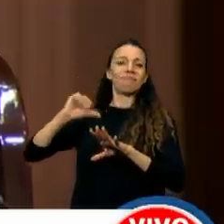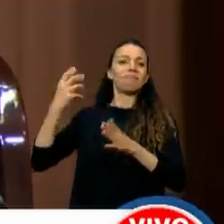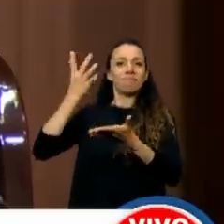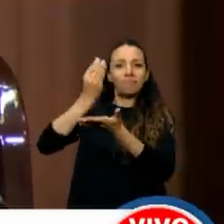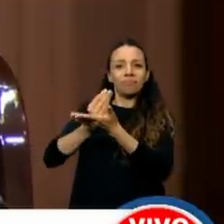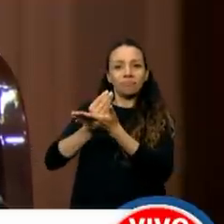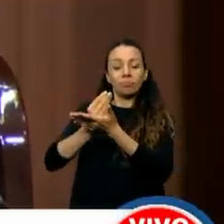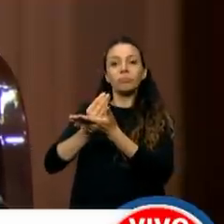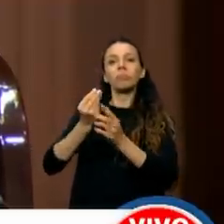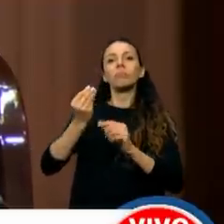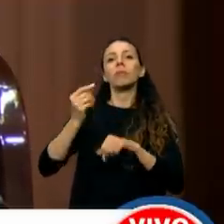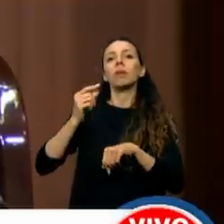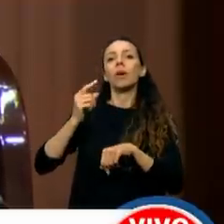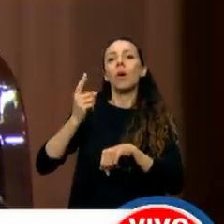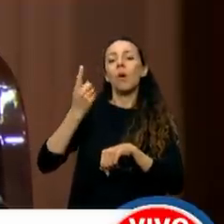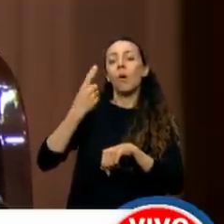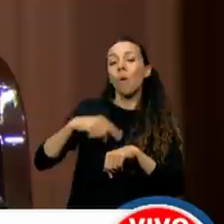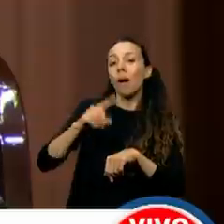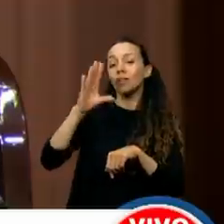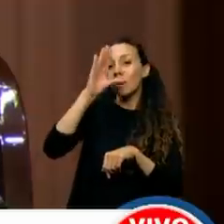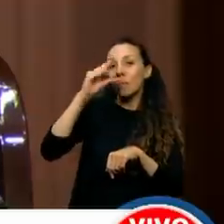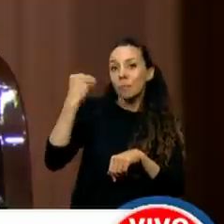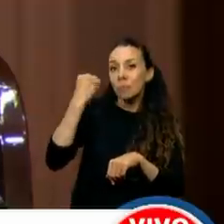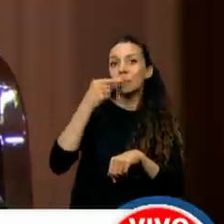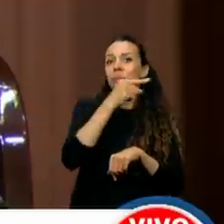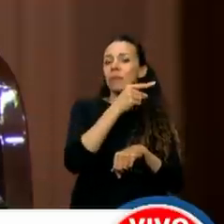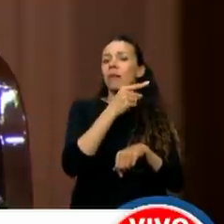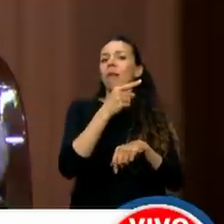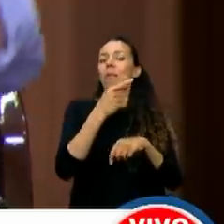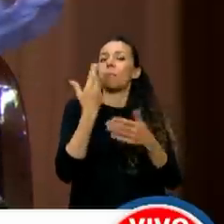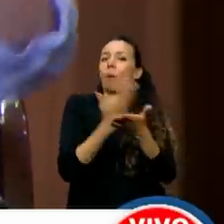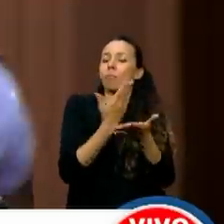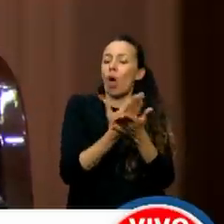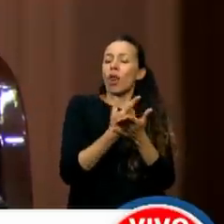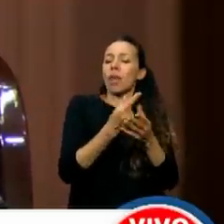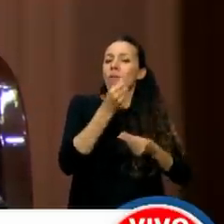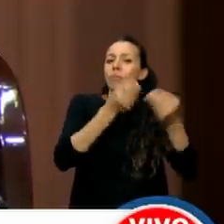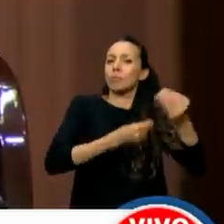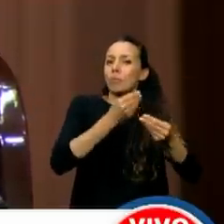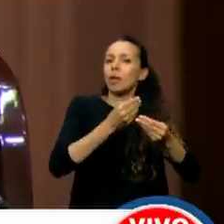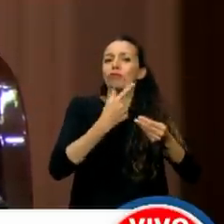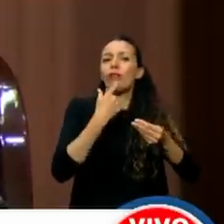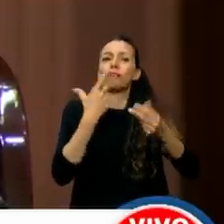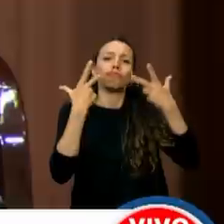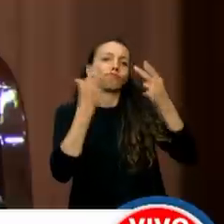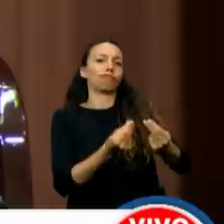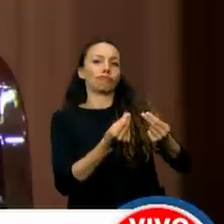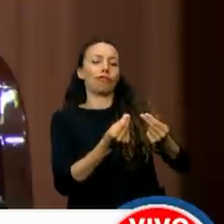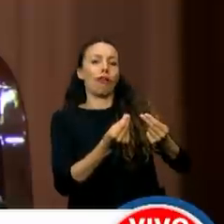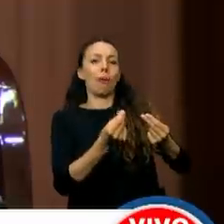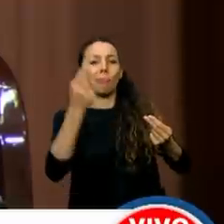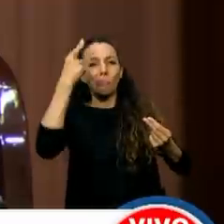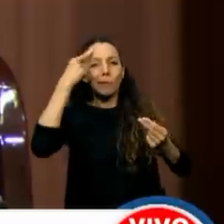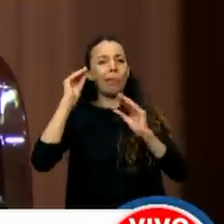a la presidenta cristina fernández de kirchner sin el presupuesto necesario pensando que le estaban debilitando al poco tiempo